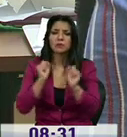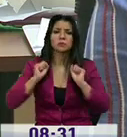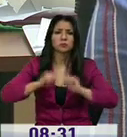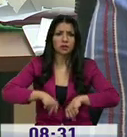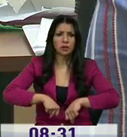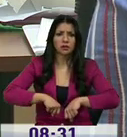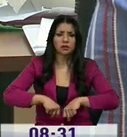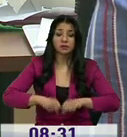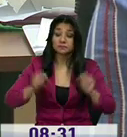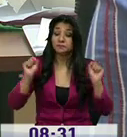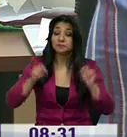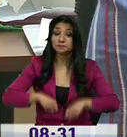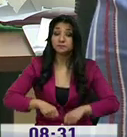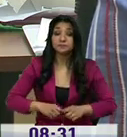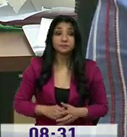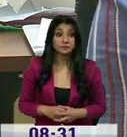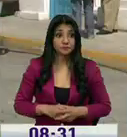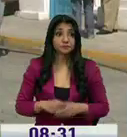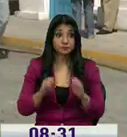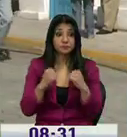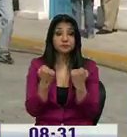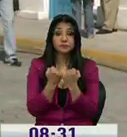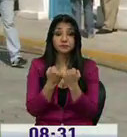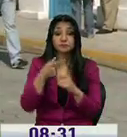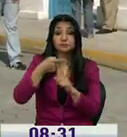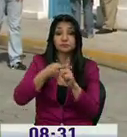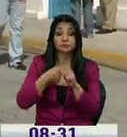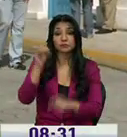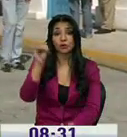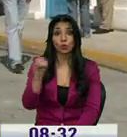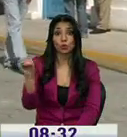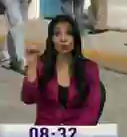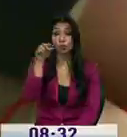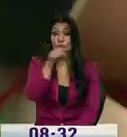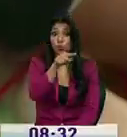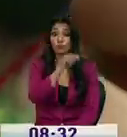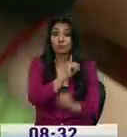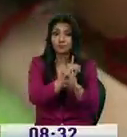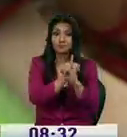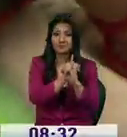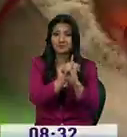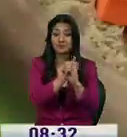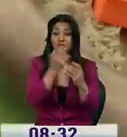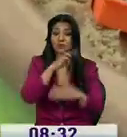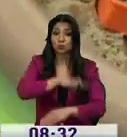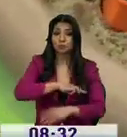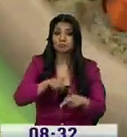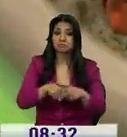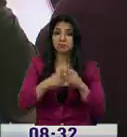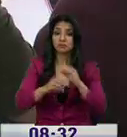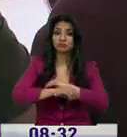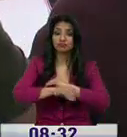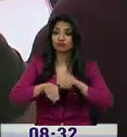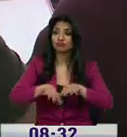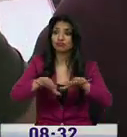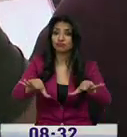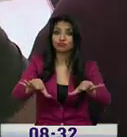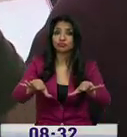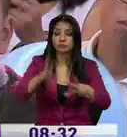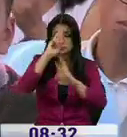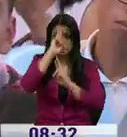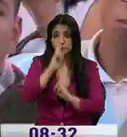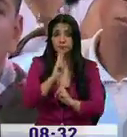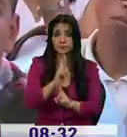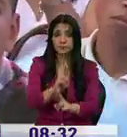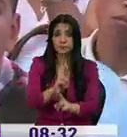reinserción económica, su reinserción social. En el mes de octubre, esta institución municipal iniciará campañas sociales de promoción del